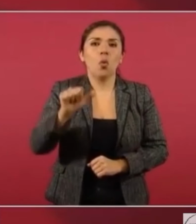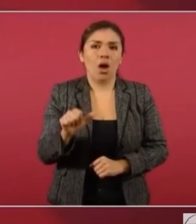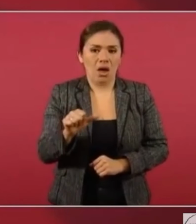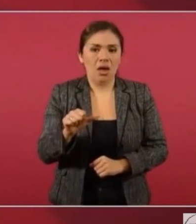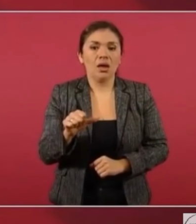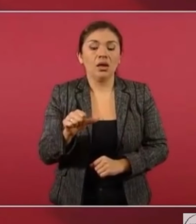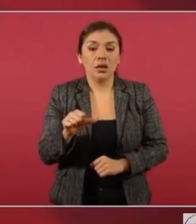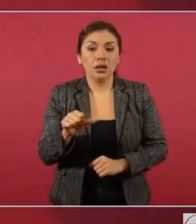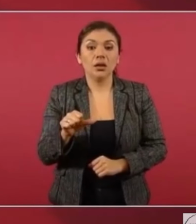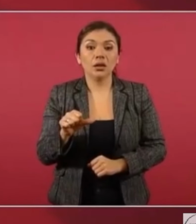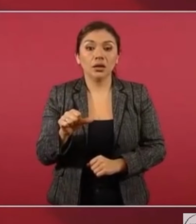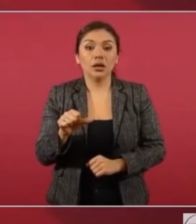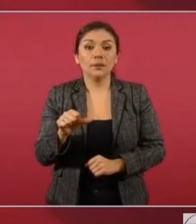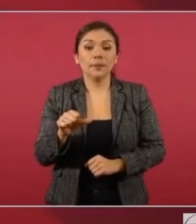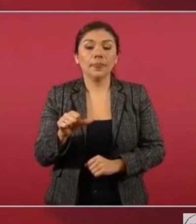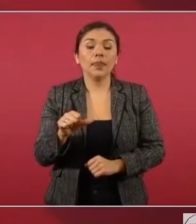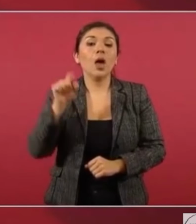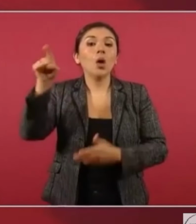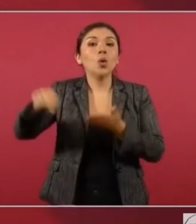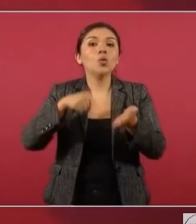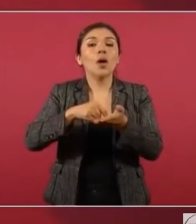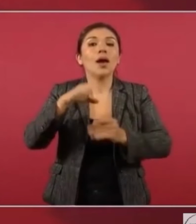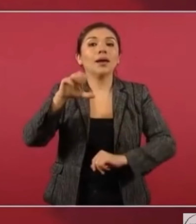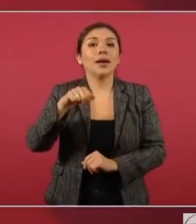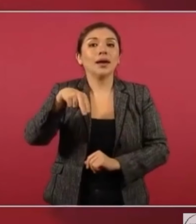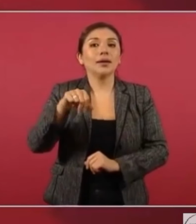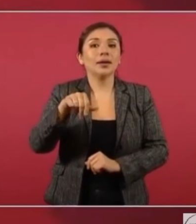en Cananea,